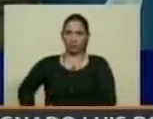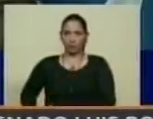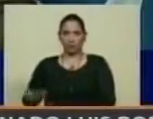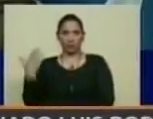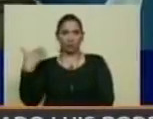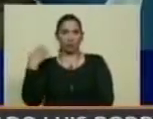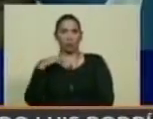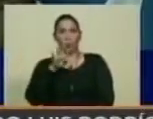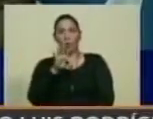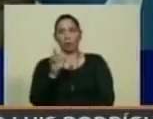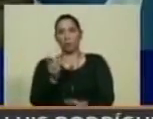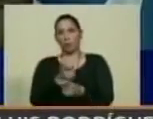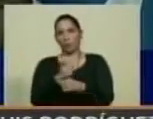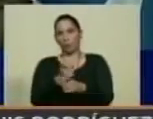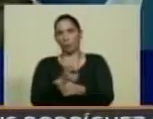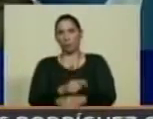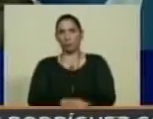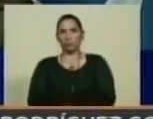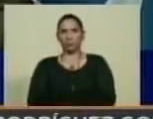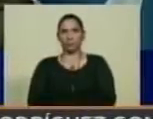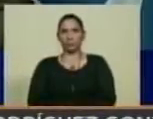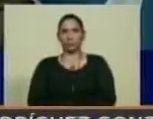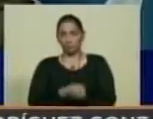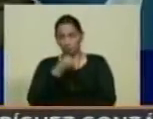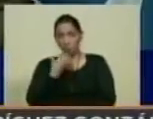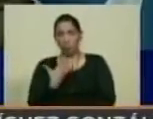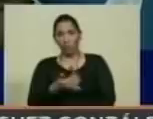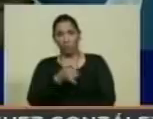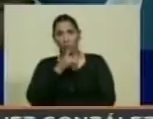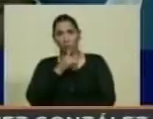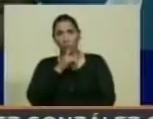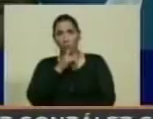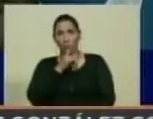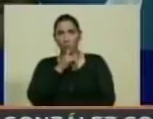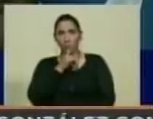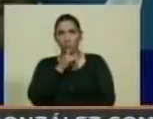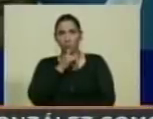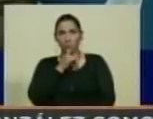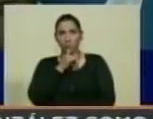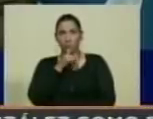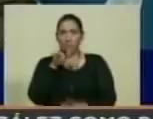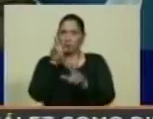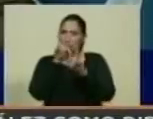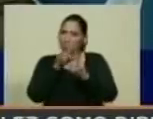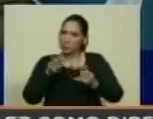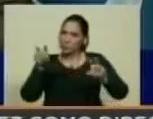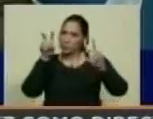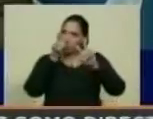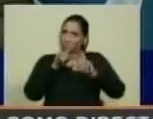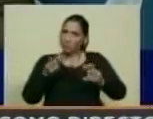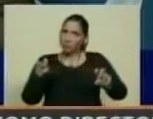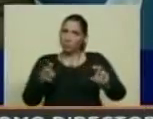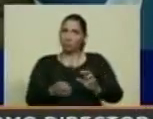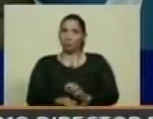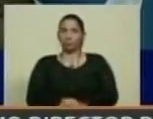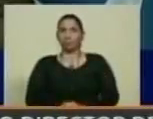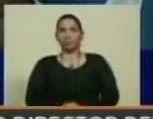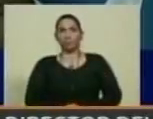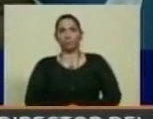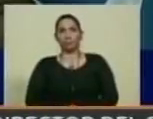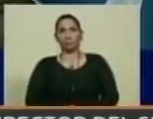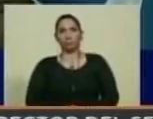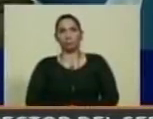agosto. Es bueno destacar que en el curso de esta investigación, ¿verdad?, se